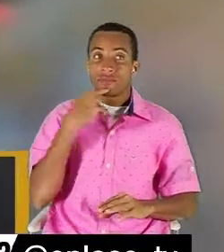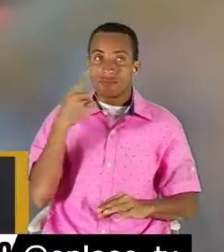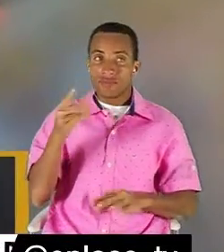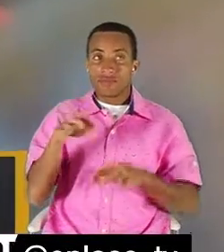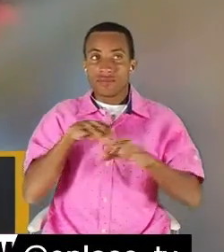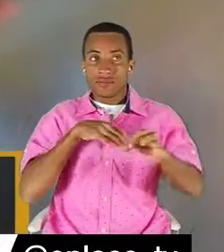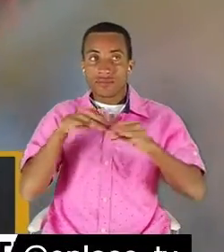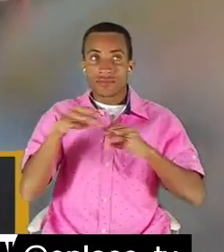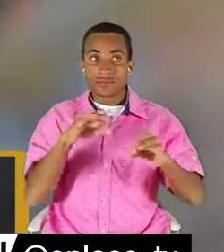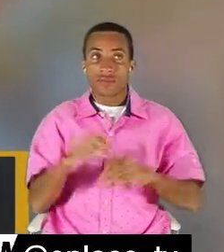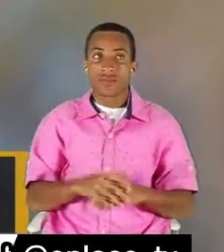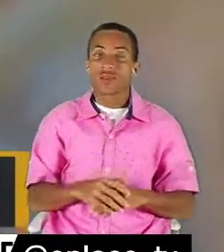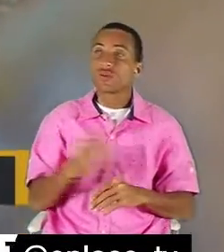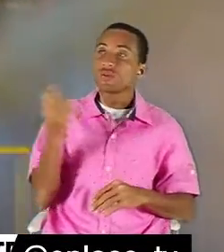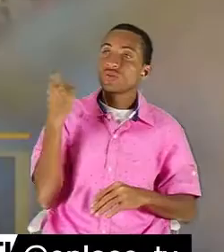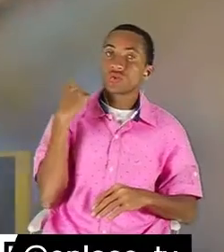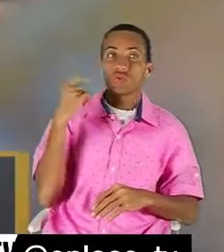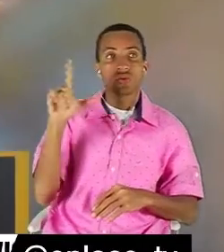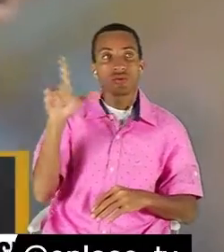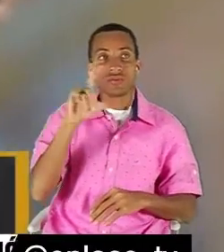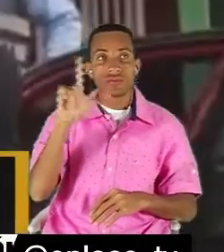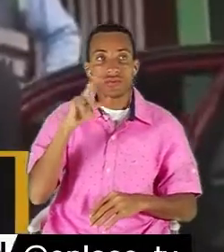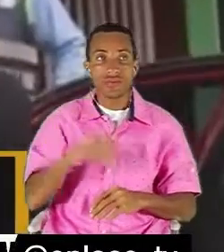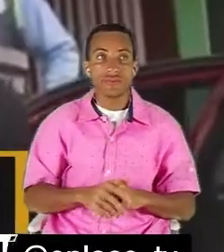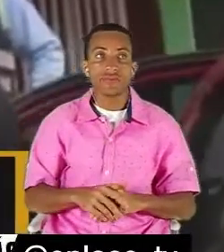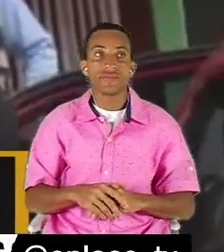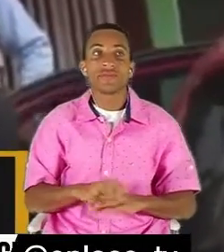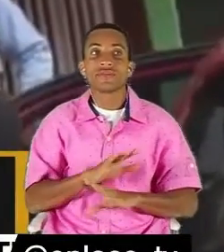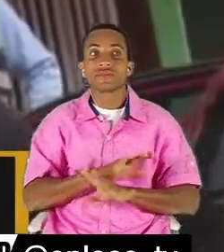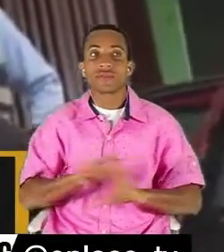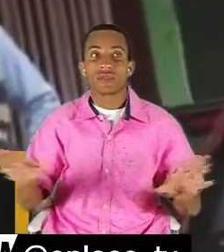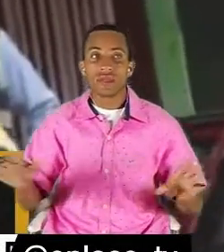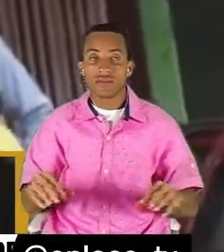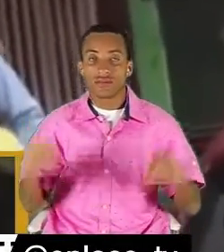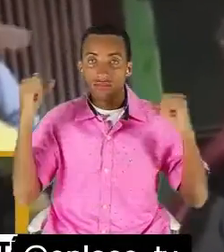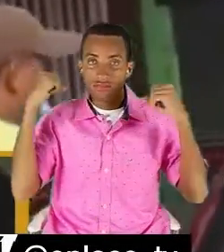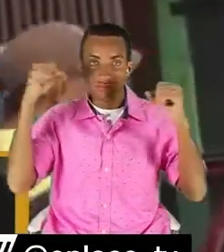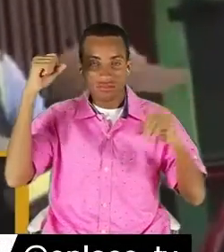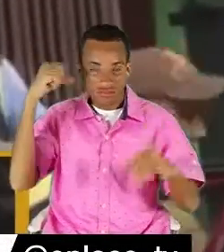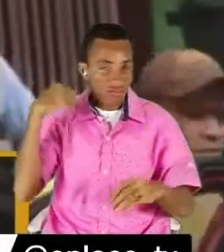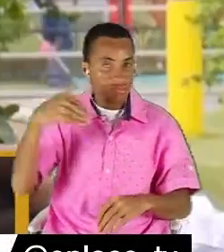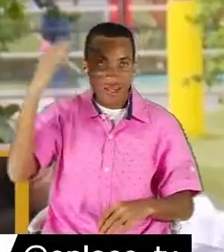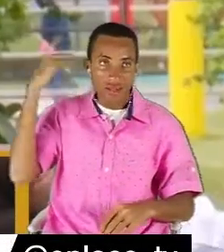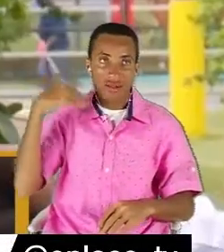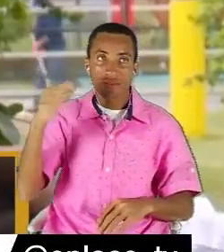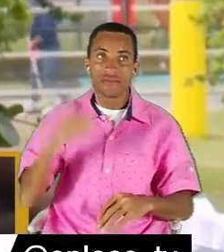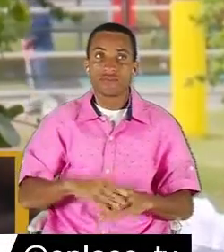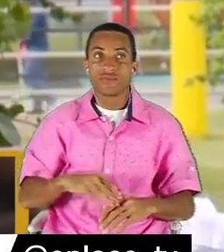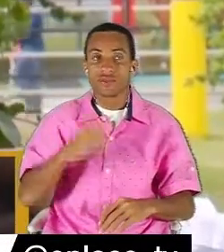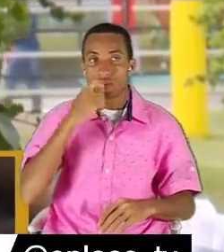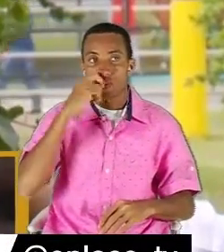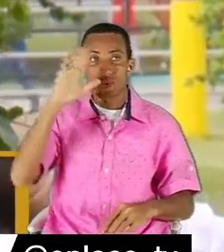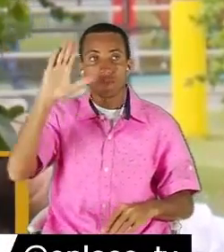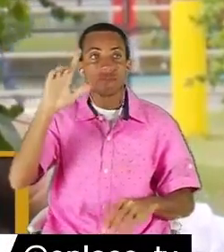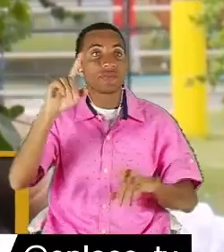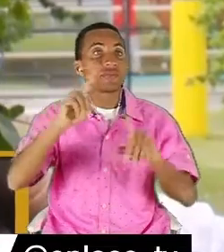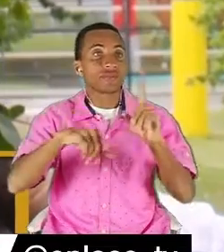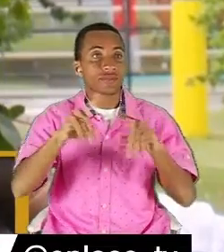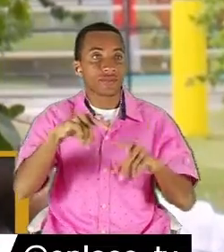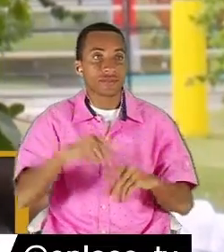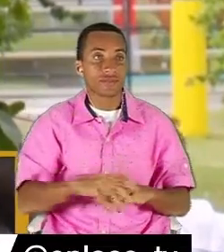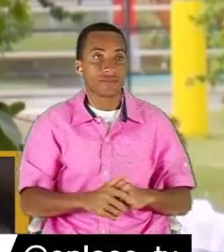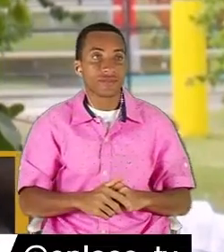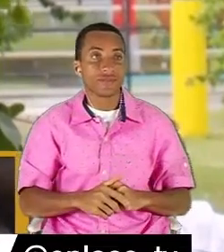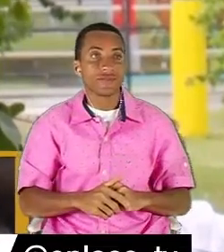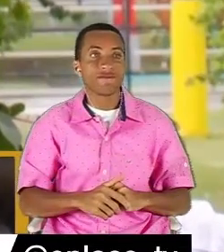situación registrada la tarde del lunes con una usuaria que se manifestó contraria a las diligencias adelantadas por sus agentes. Son de esos hechos que